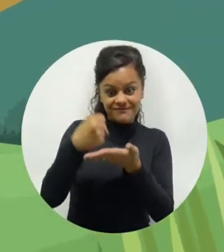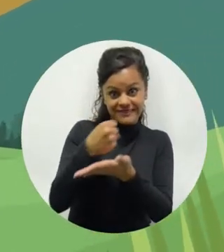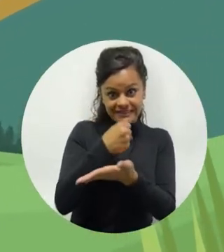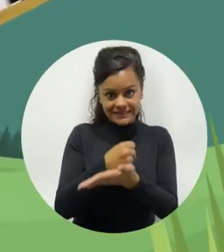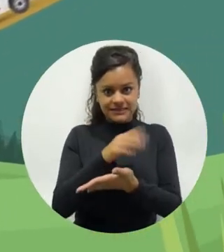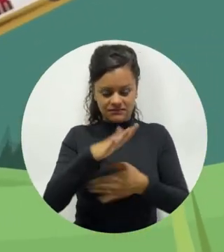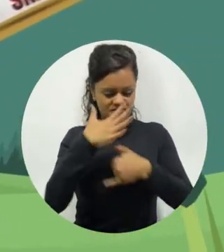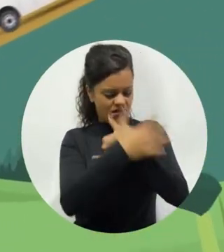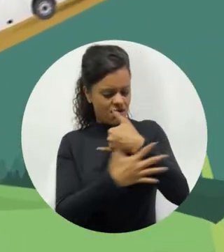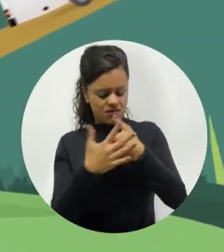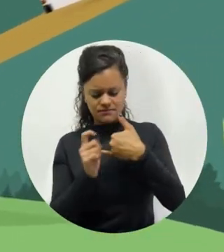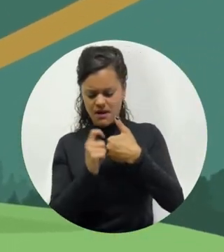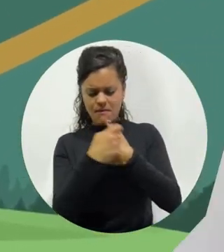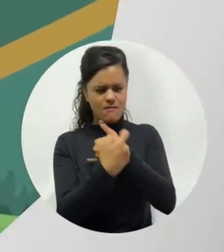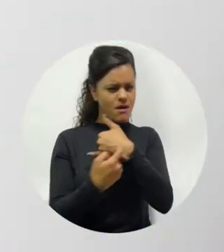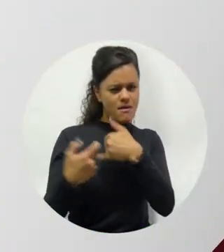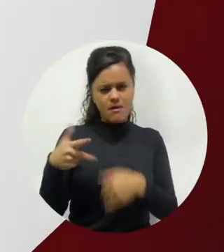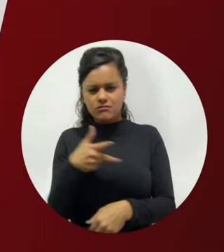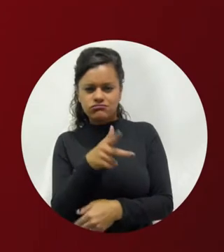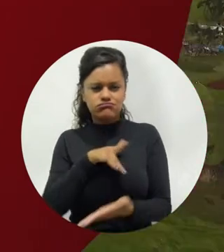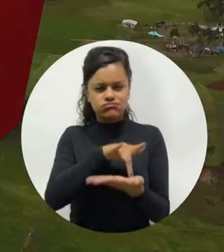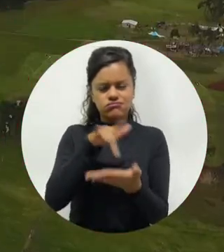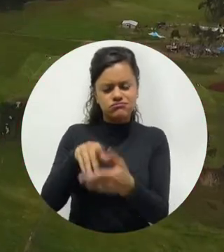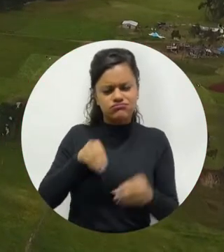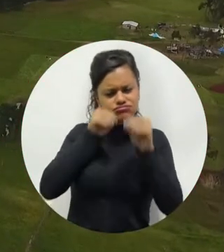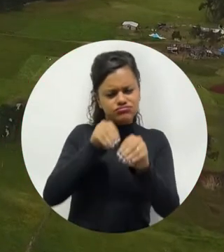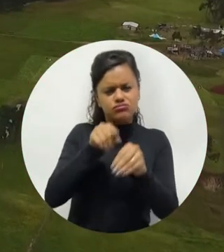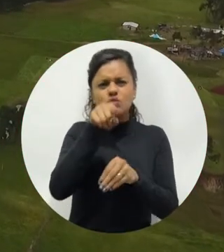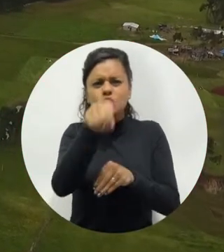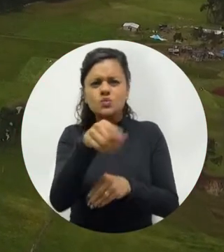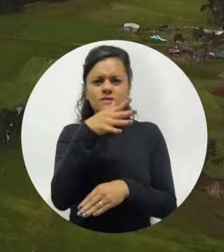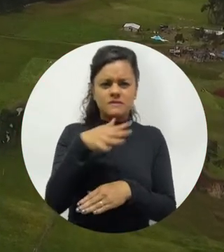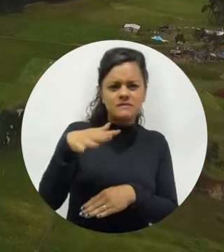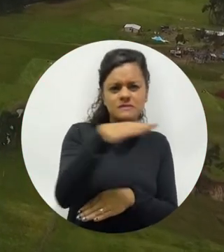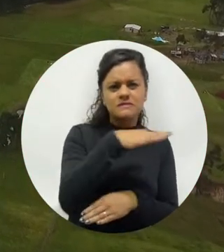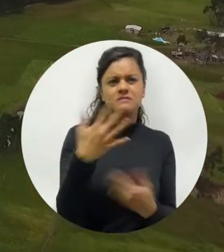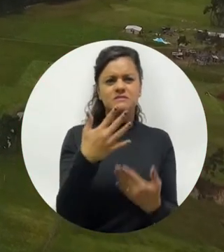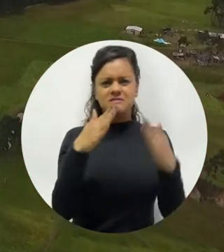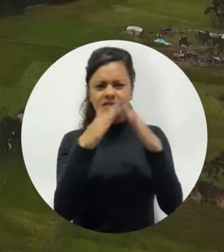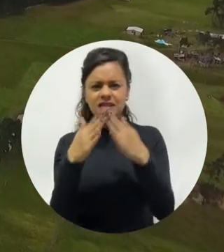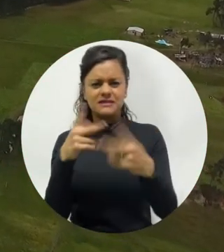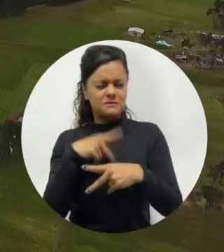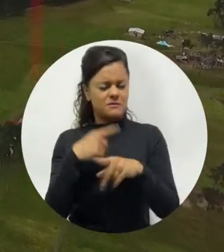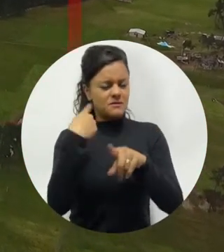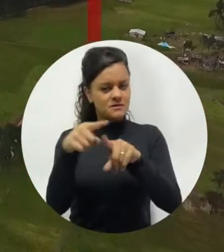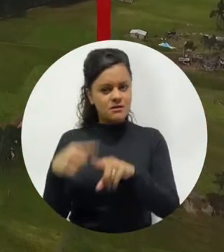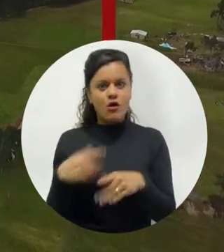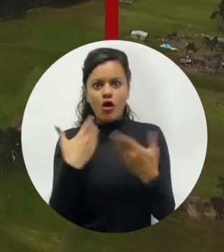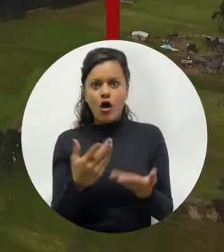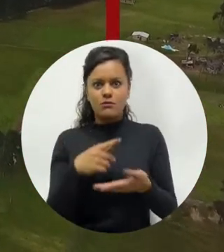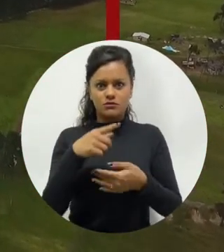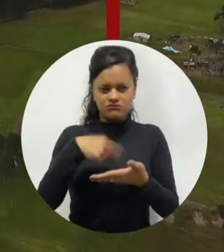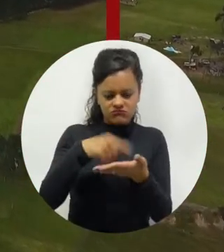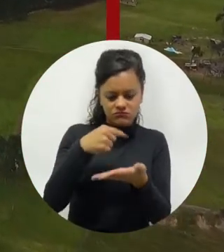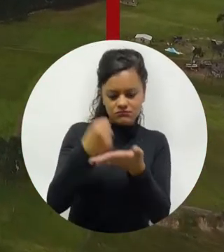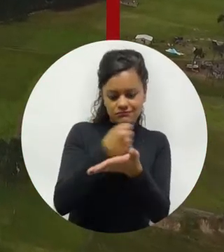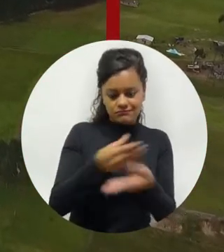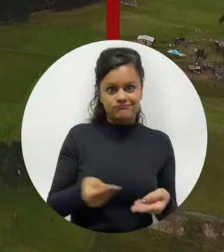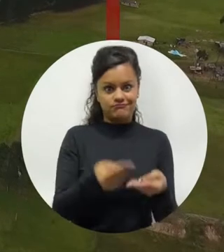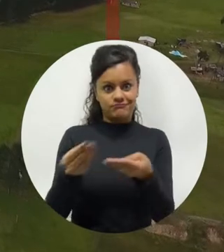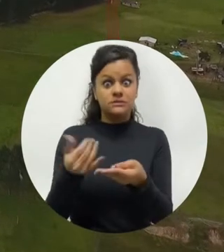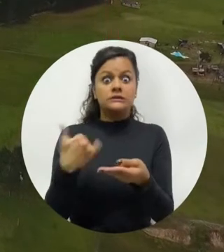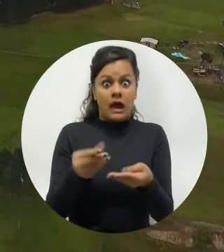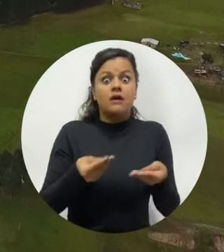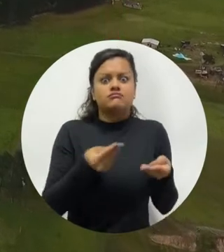con sus unidades móviles para que usted reciba información para legalizar sus tierras y sus inmuebles, y ya ha entregado más de 50.000 títulos